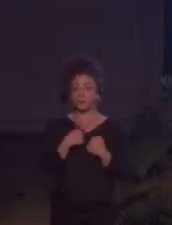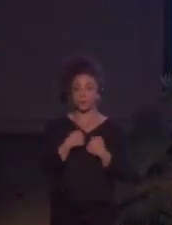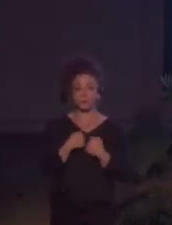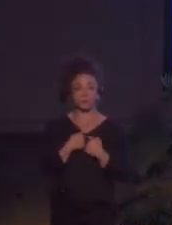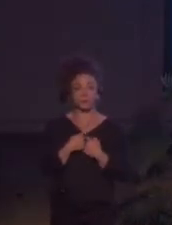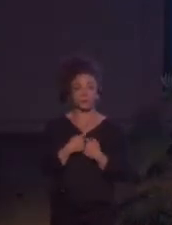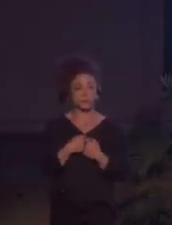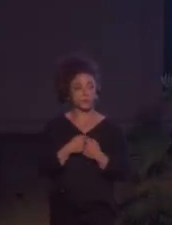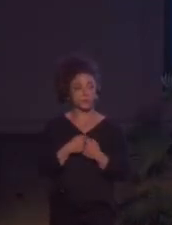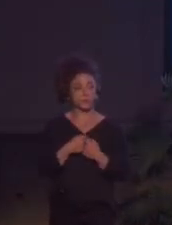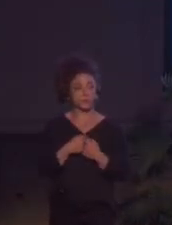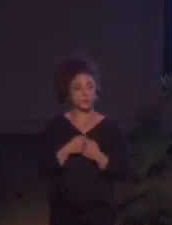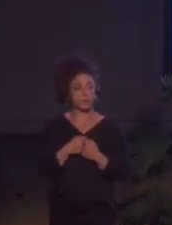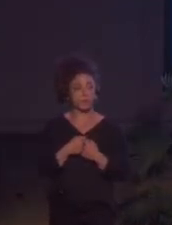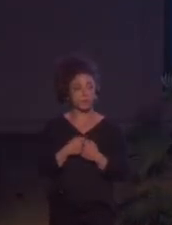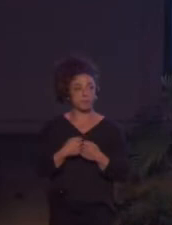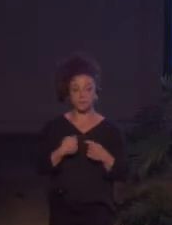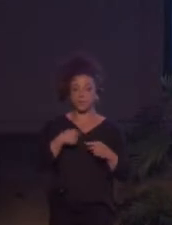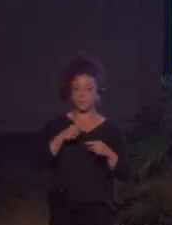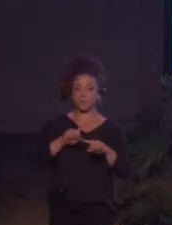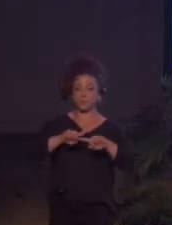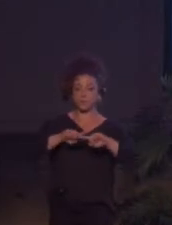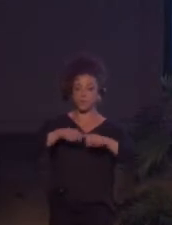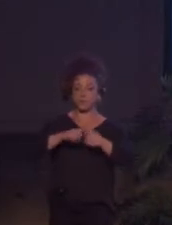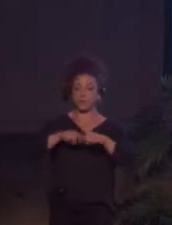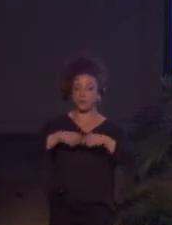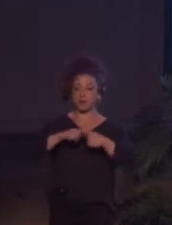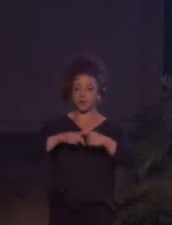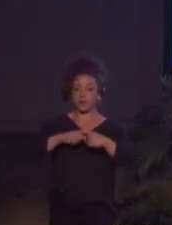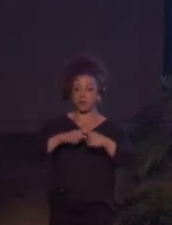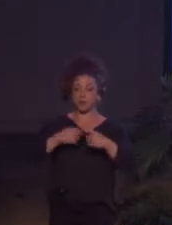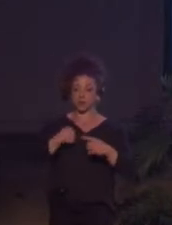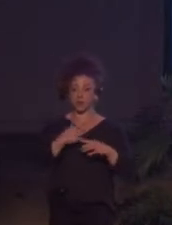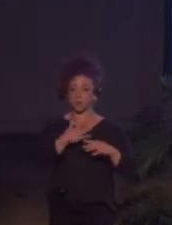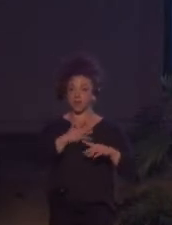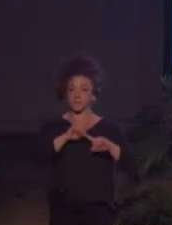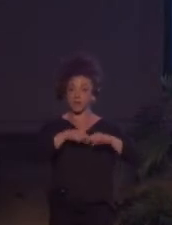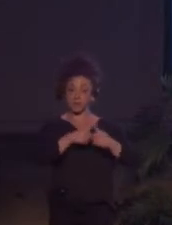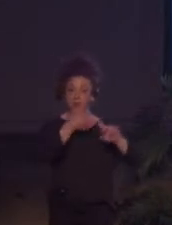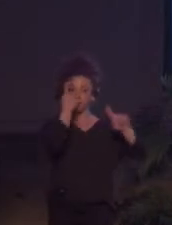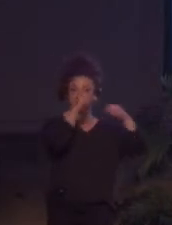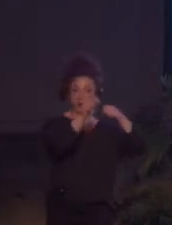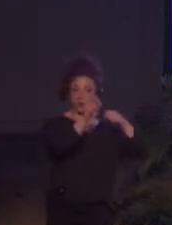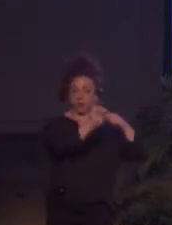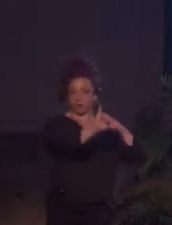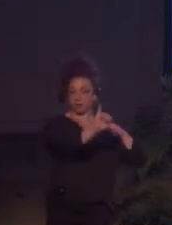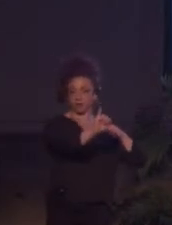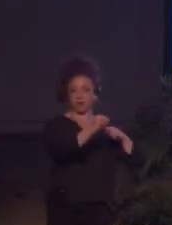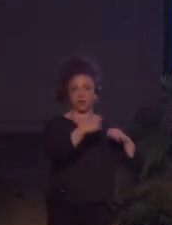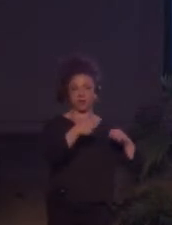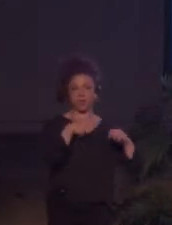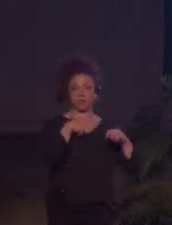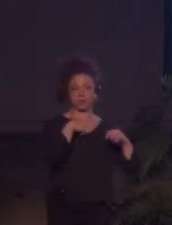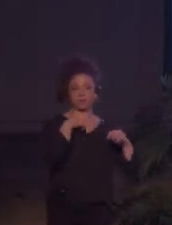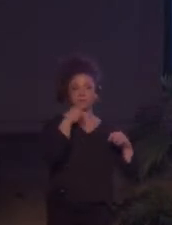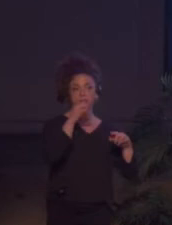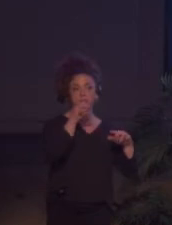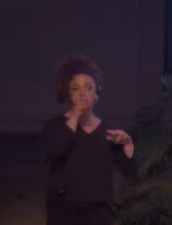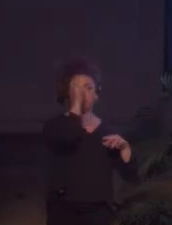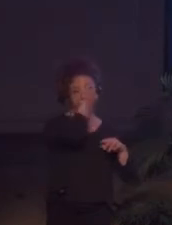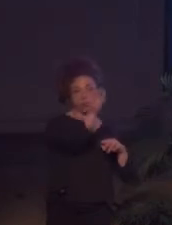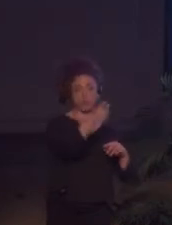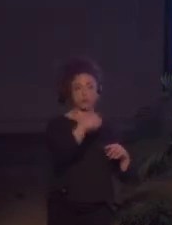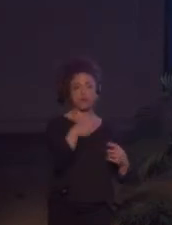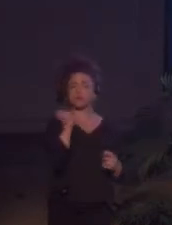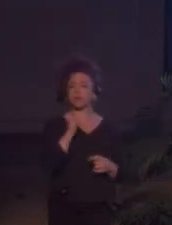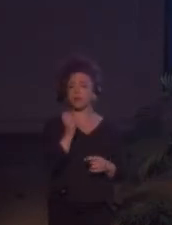baserri munduan daukat familia, eta niko goratzen naiz, aitona bisitatzera juten nintzen askotan, bisitazela ondoko behi granjara,